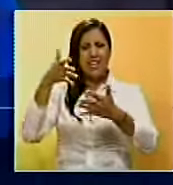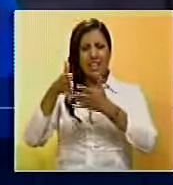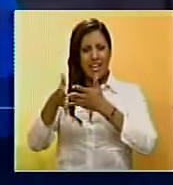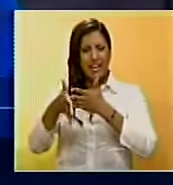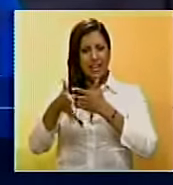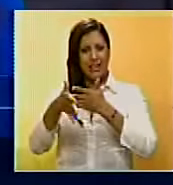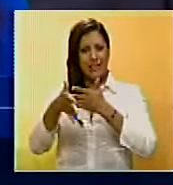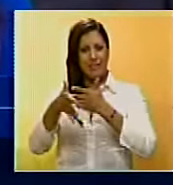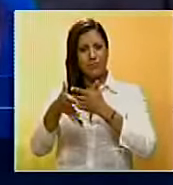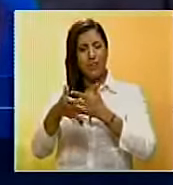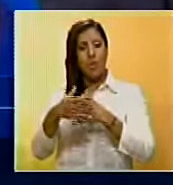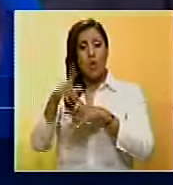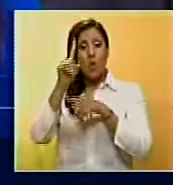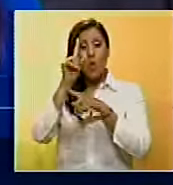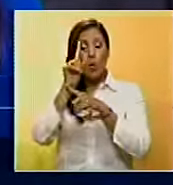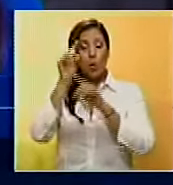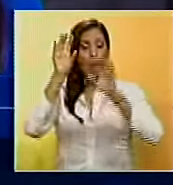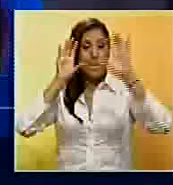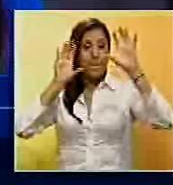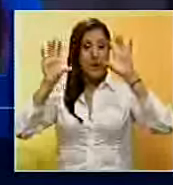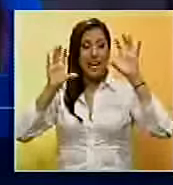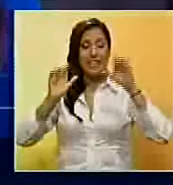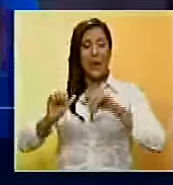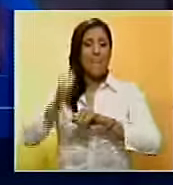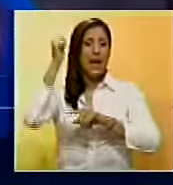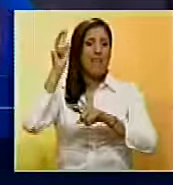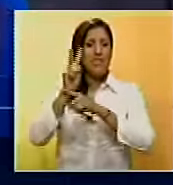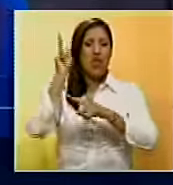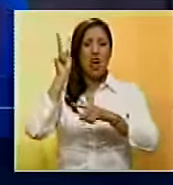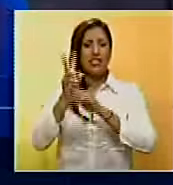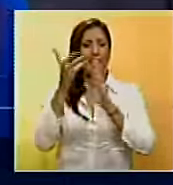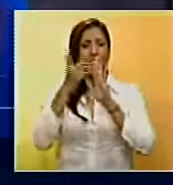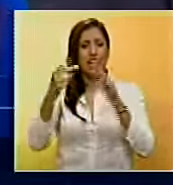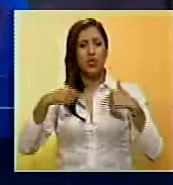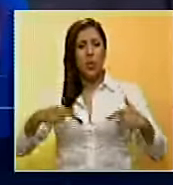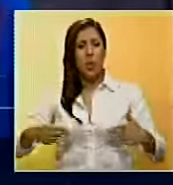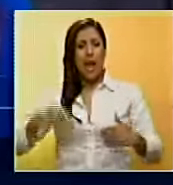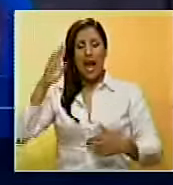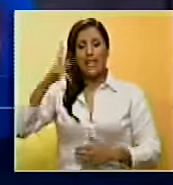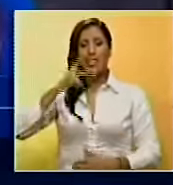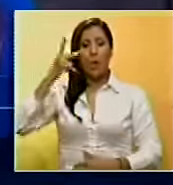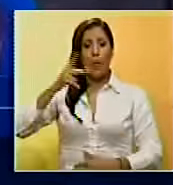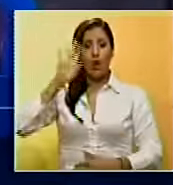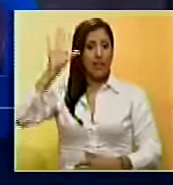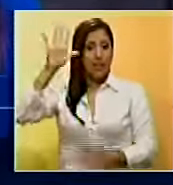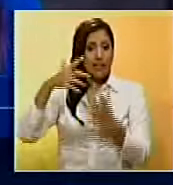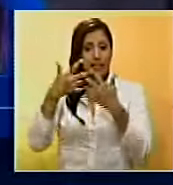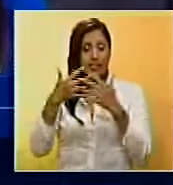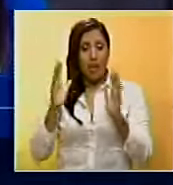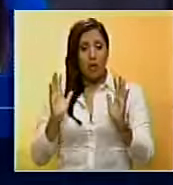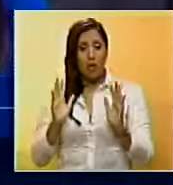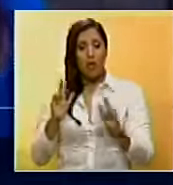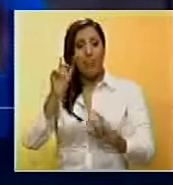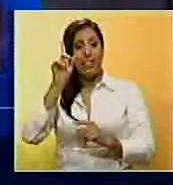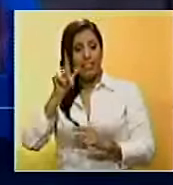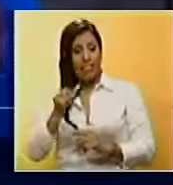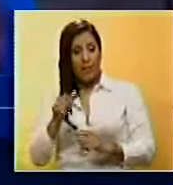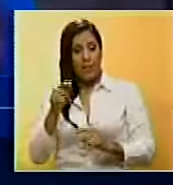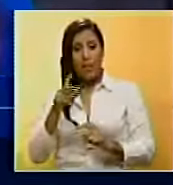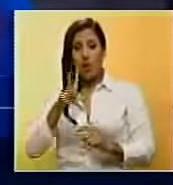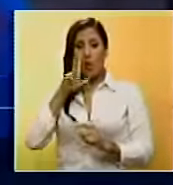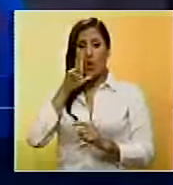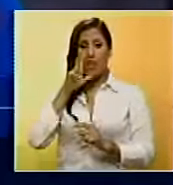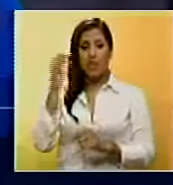siendo uno de los países donde la violación de los derechos humanos es una política de Estado y el belicismo